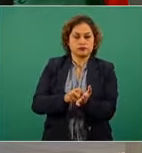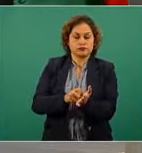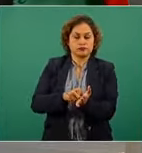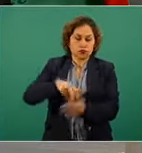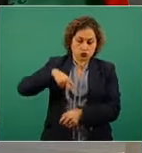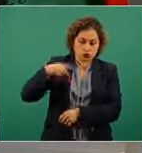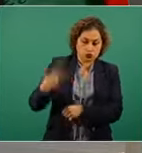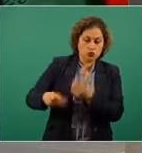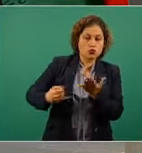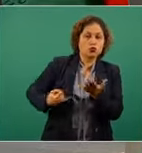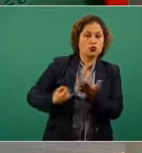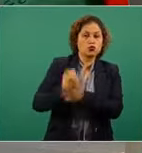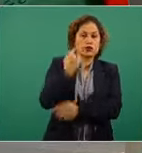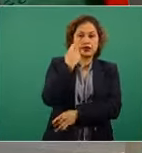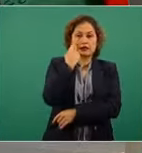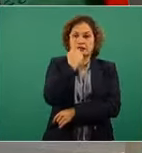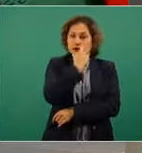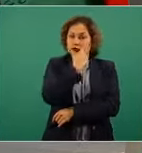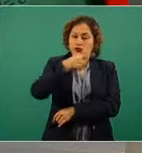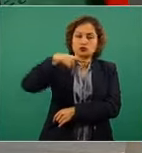y su legislación interna.